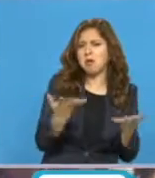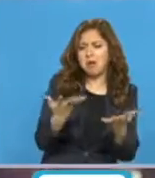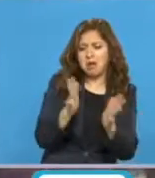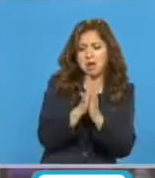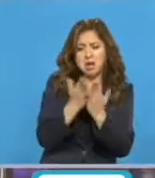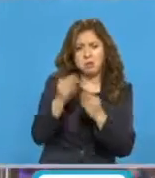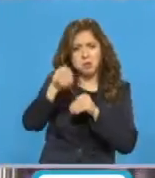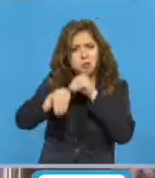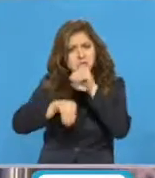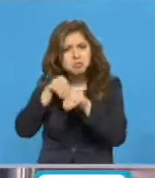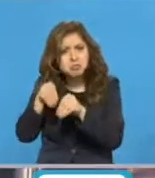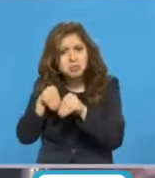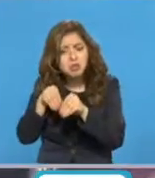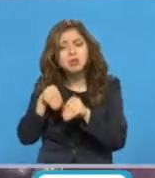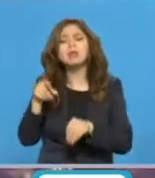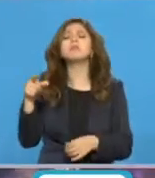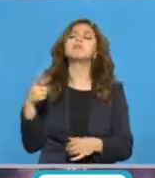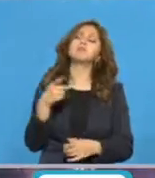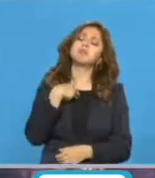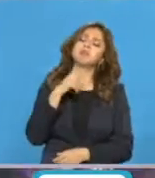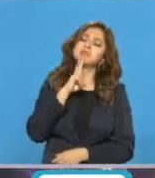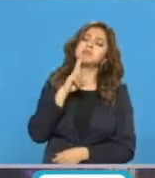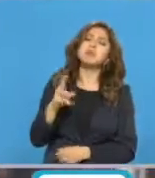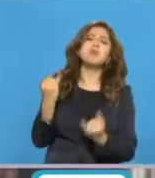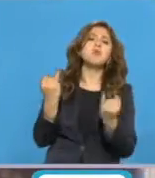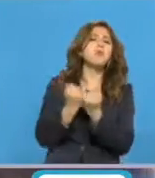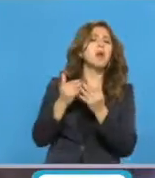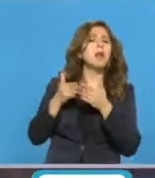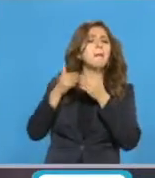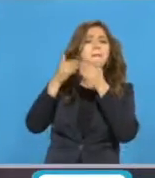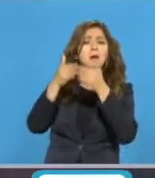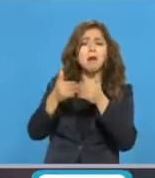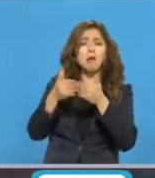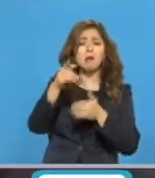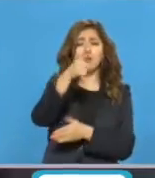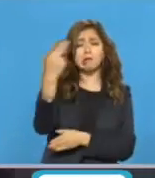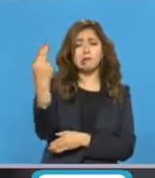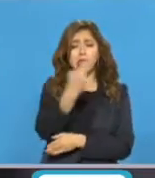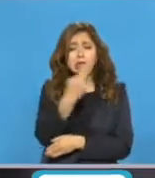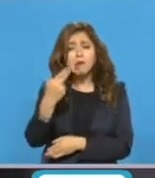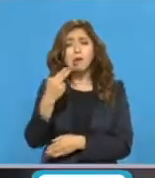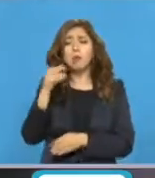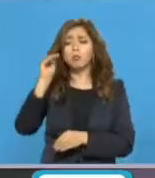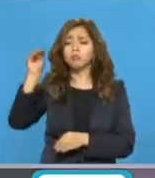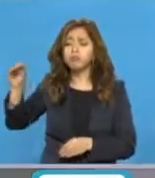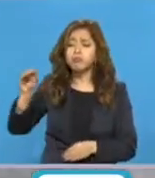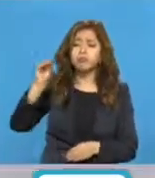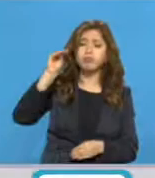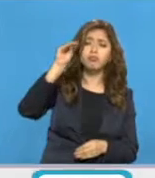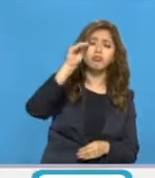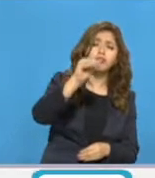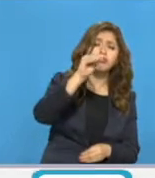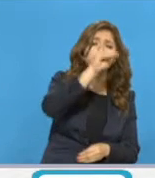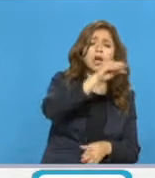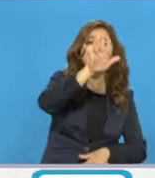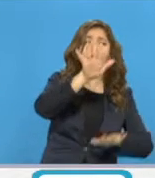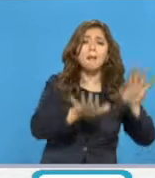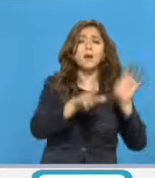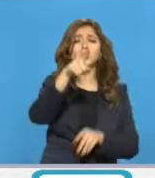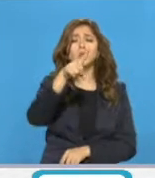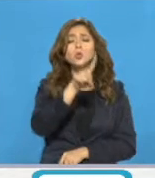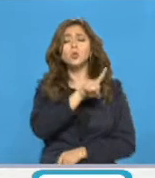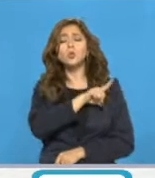le respondí a mi nieta. Requiere de muchas travesías, de algún naufragio, toca